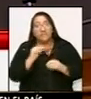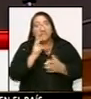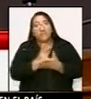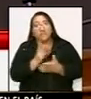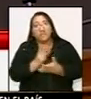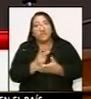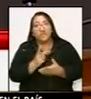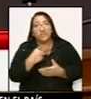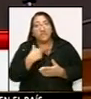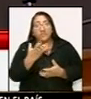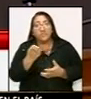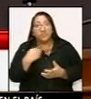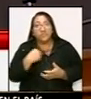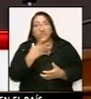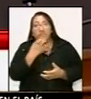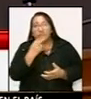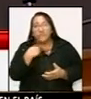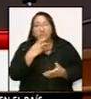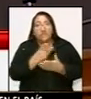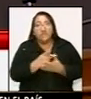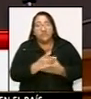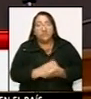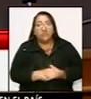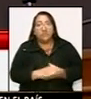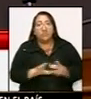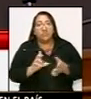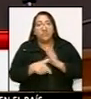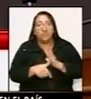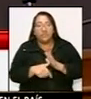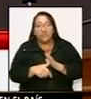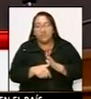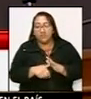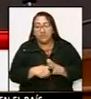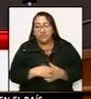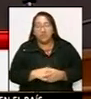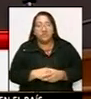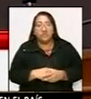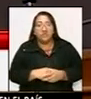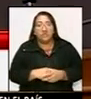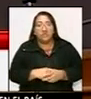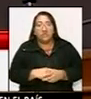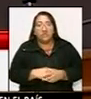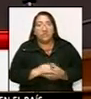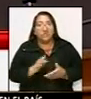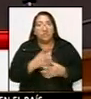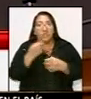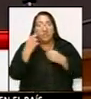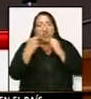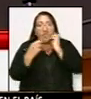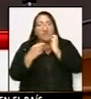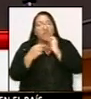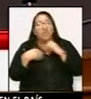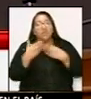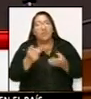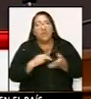decir, yo quiero la paridad, pero luego a final de cuentas no hay ninguna política que se